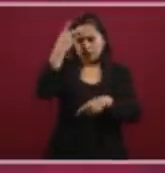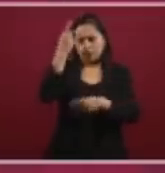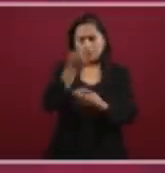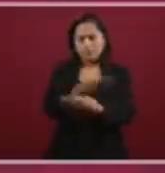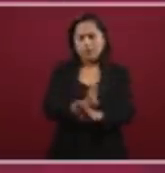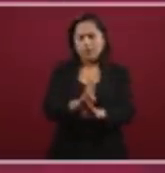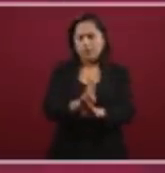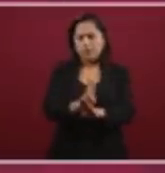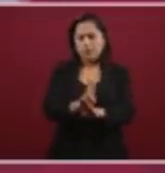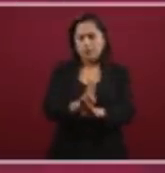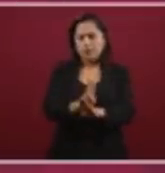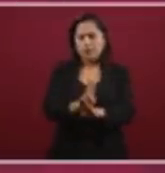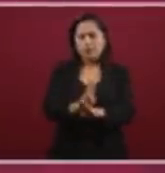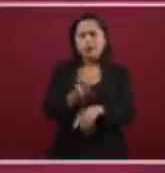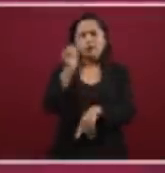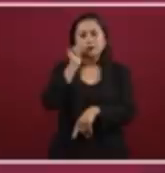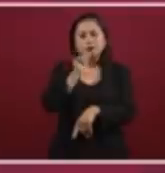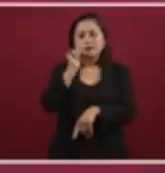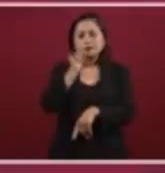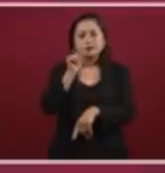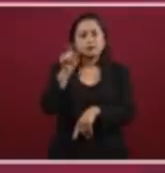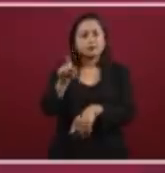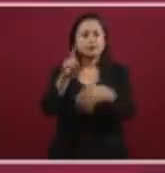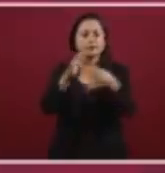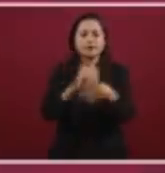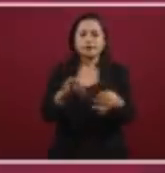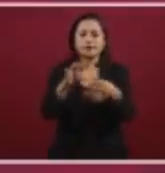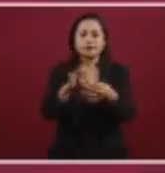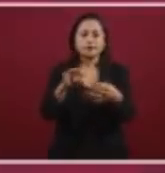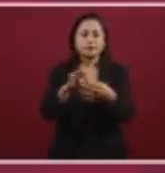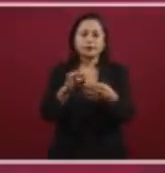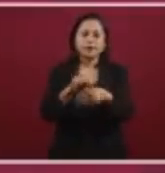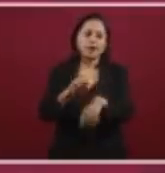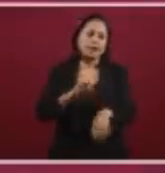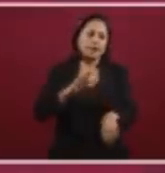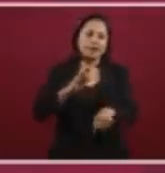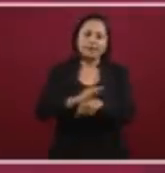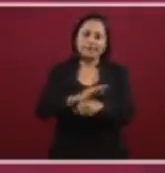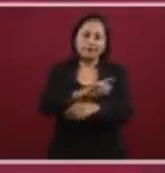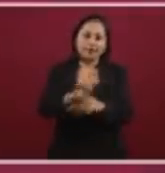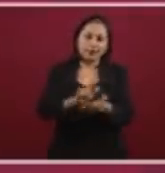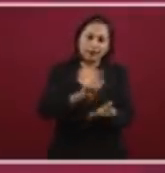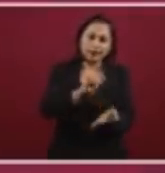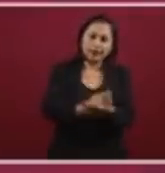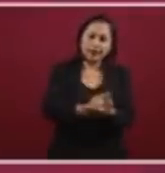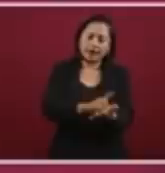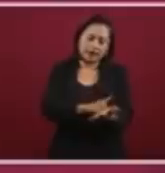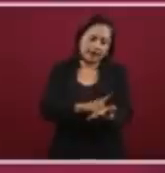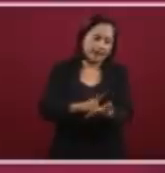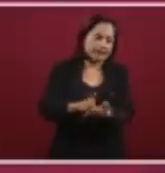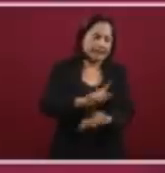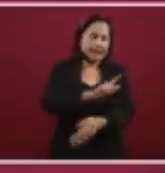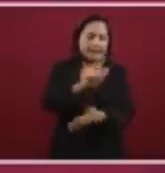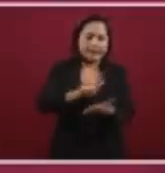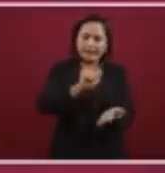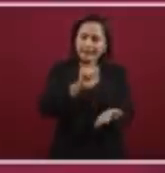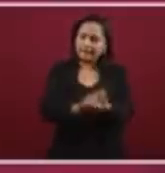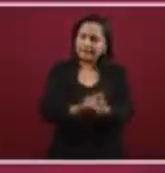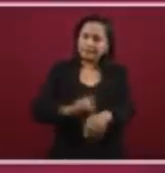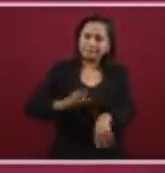de estado de derecho les importa mucho eso que se garantice la legalidad